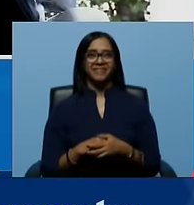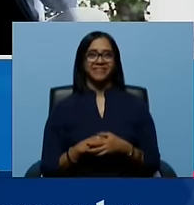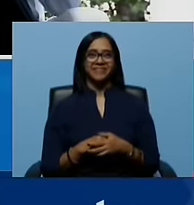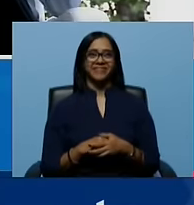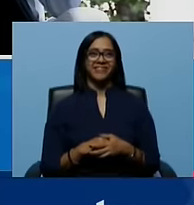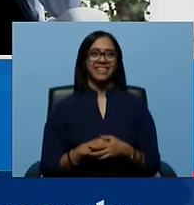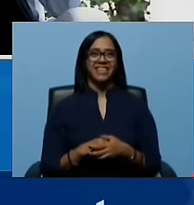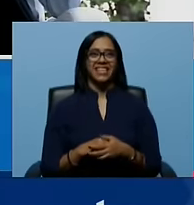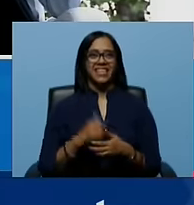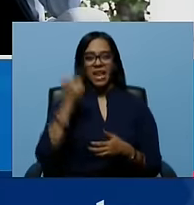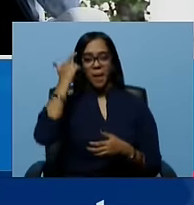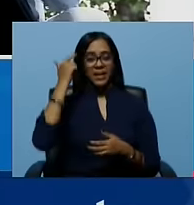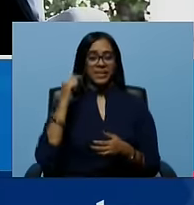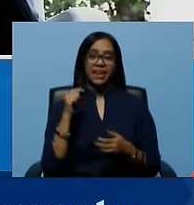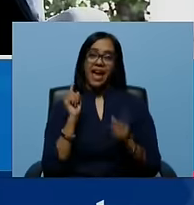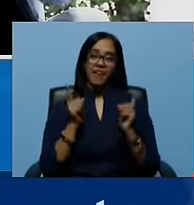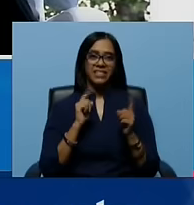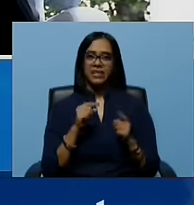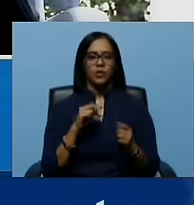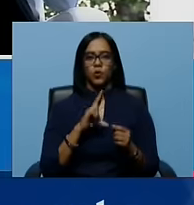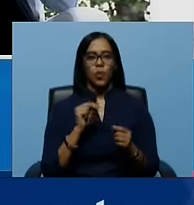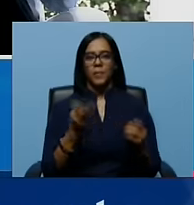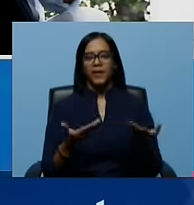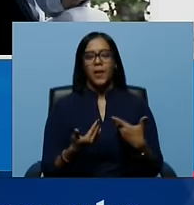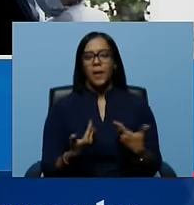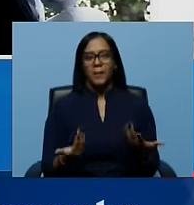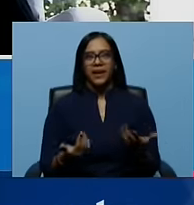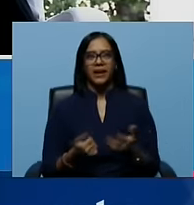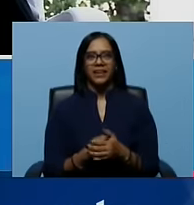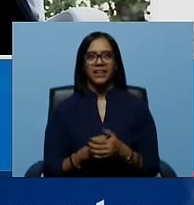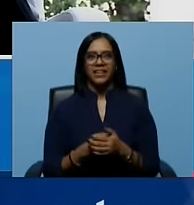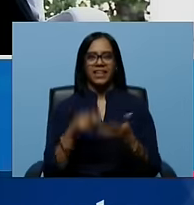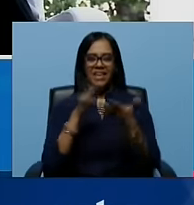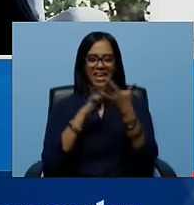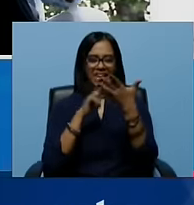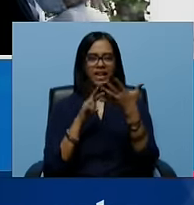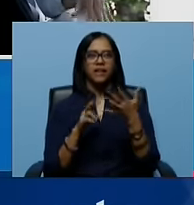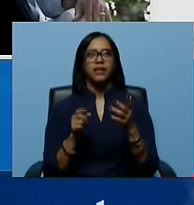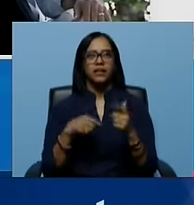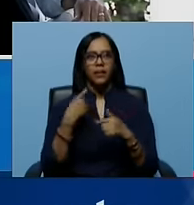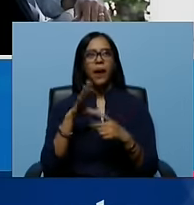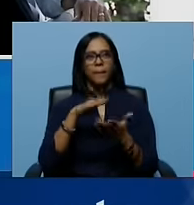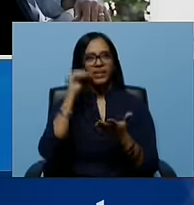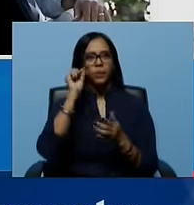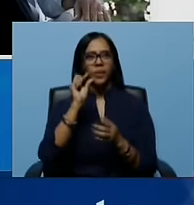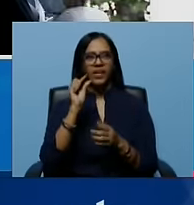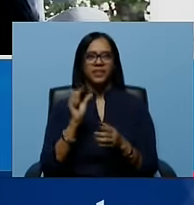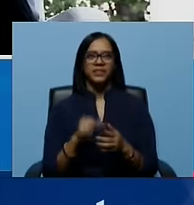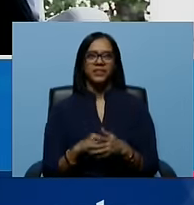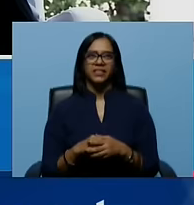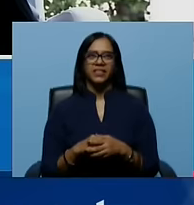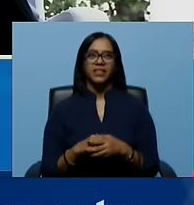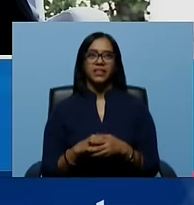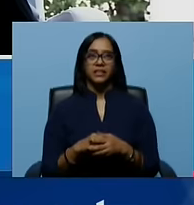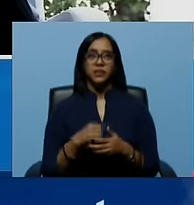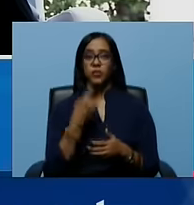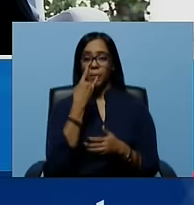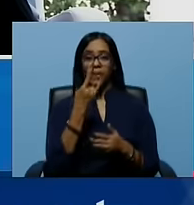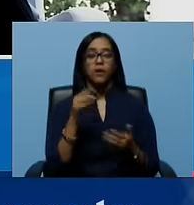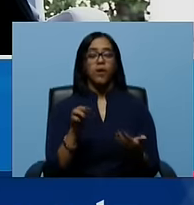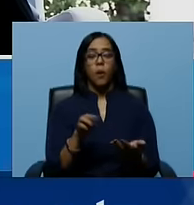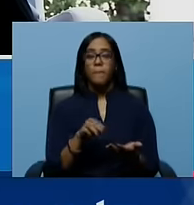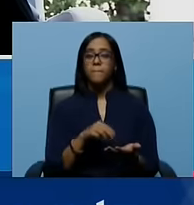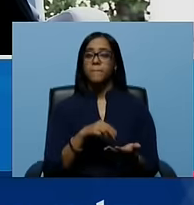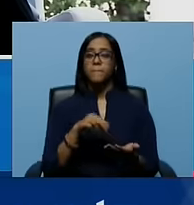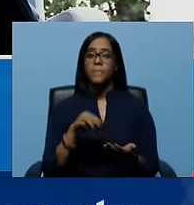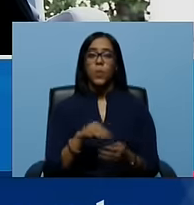La mente a veces no da para algo, ¿verdad? A mí no me dio para leer pentagrama. Después aprendí un poquito, ¿no? Yo admiro a los músicos